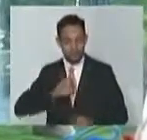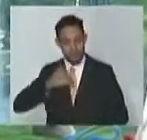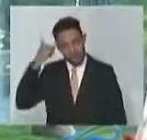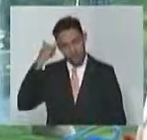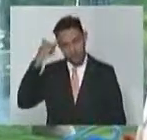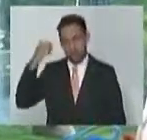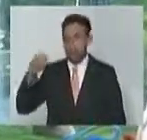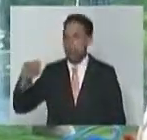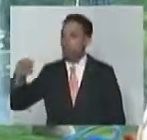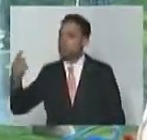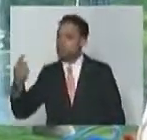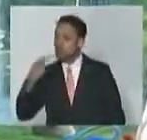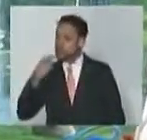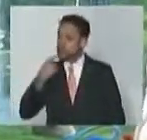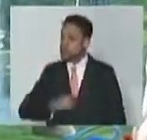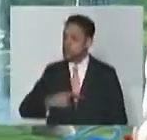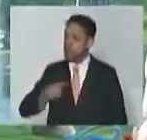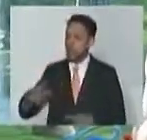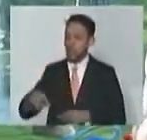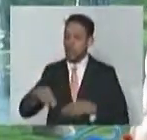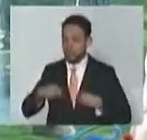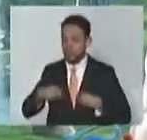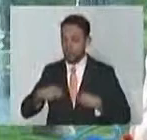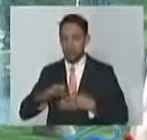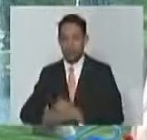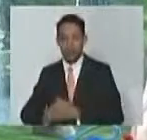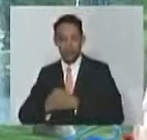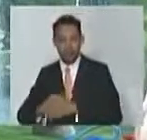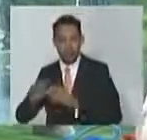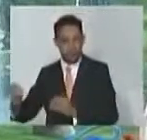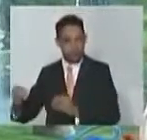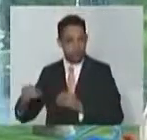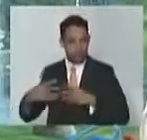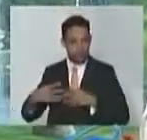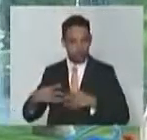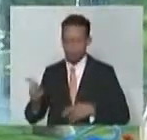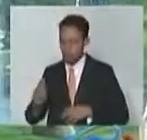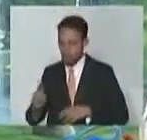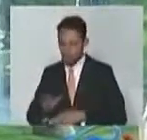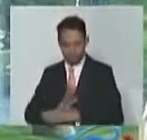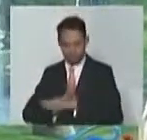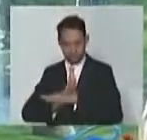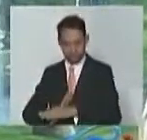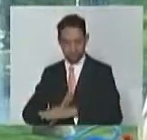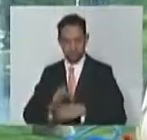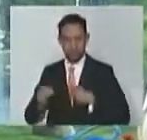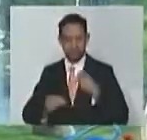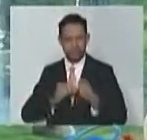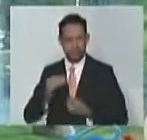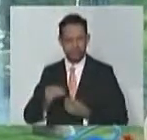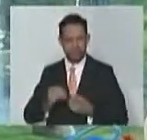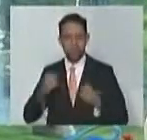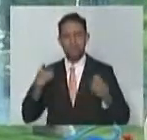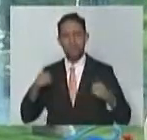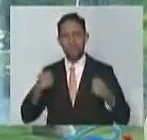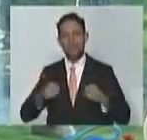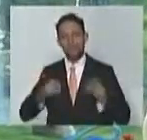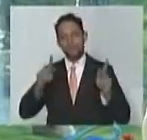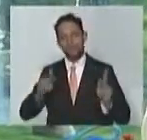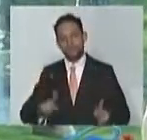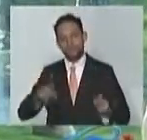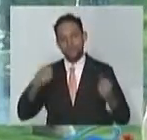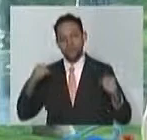porque me dijo mi tía, mi vecino, mi amigo, o porque me dijo fulano, no. A mí me preocupa mucho que hay gente que